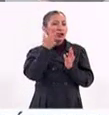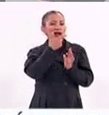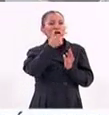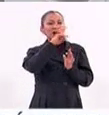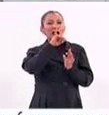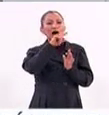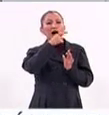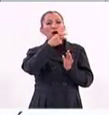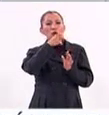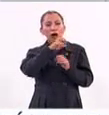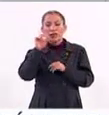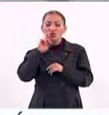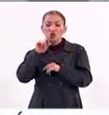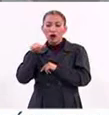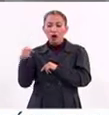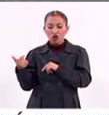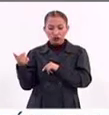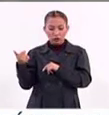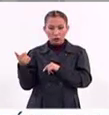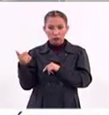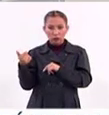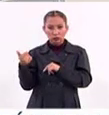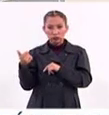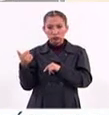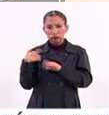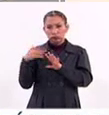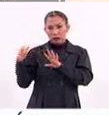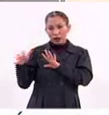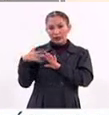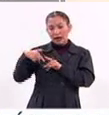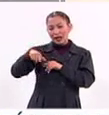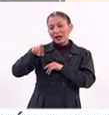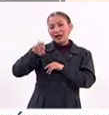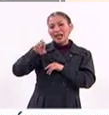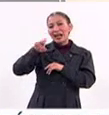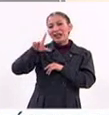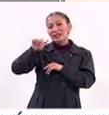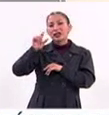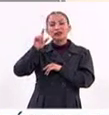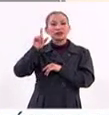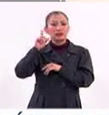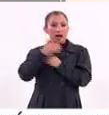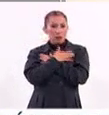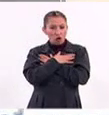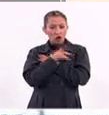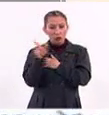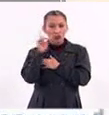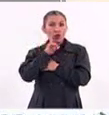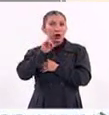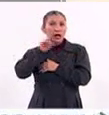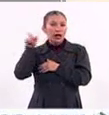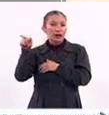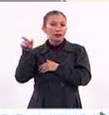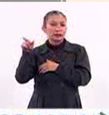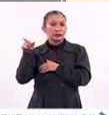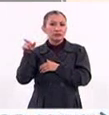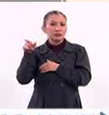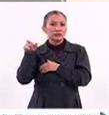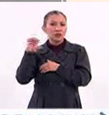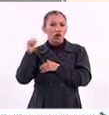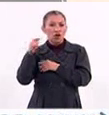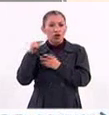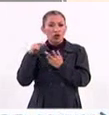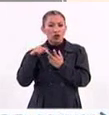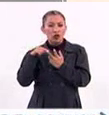luego una mujer bueno, esta es la de Querellas de Amor, de una mujer, pues una mujer que